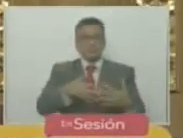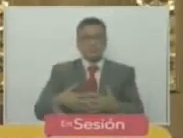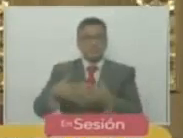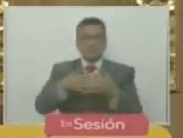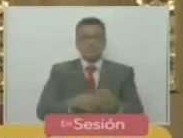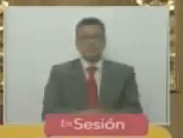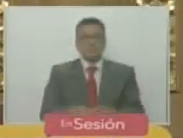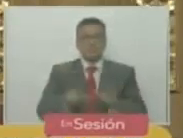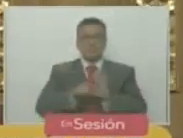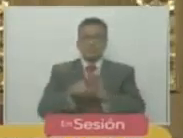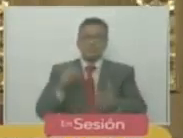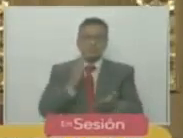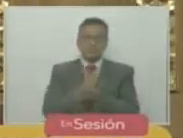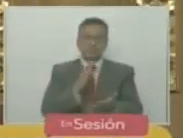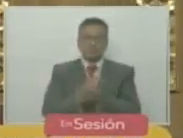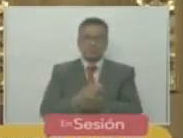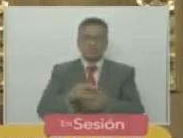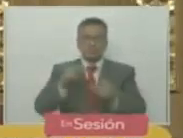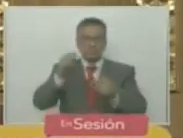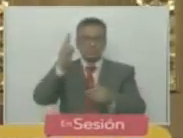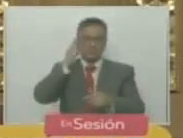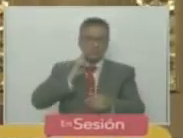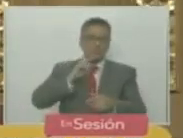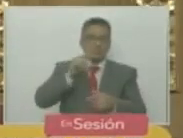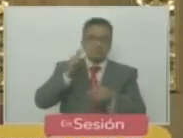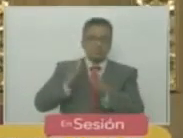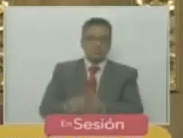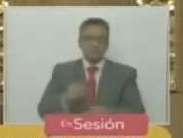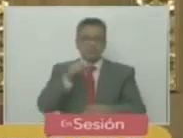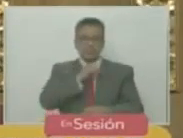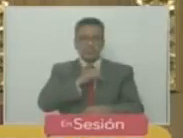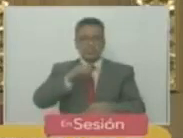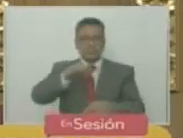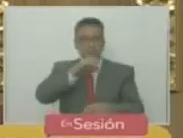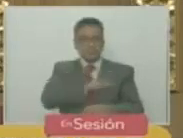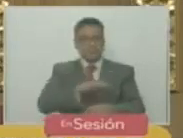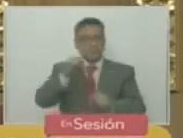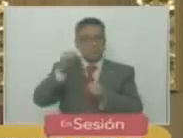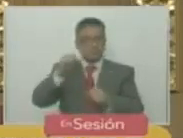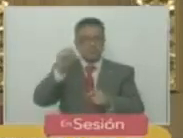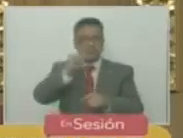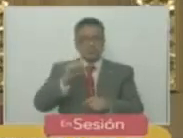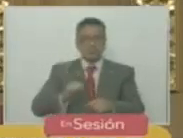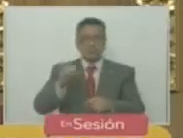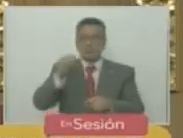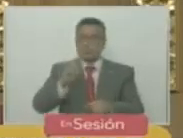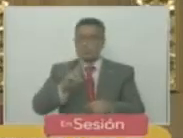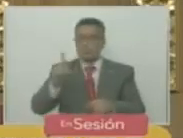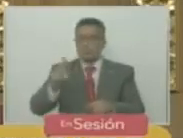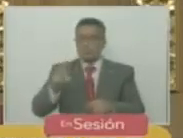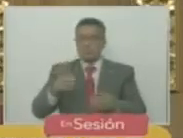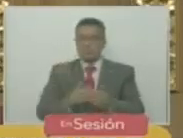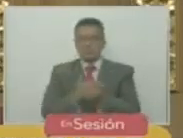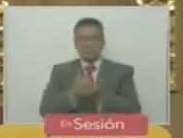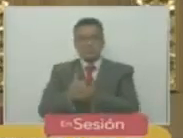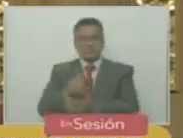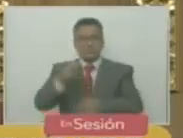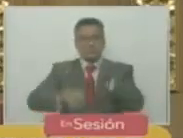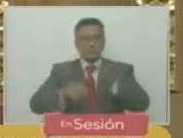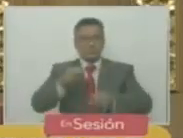Su legado es y será el bolivarianismo y el socialismo del siglo XXI como valores de solidaridad y de